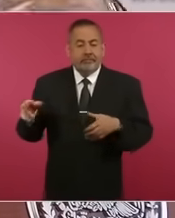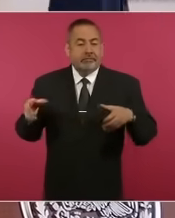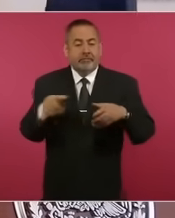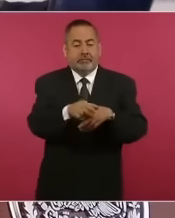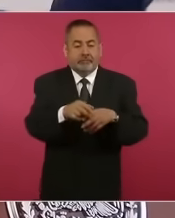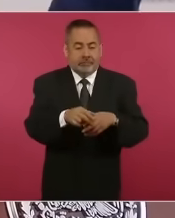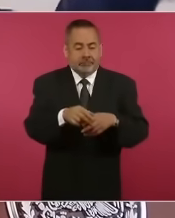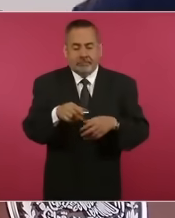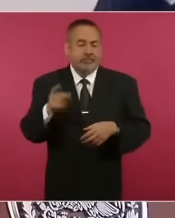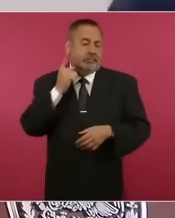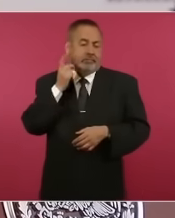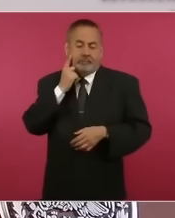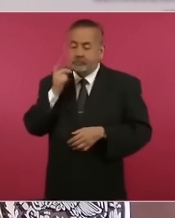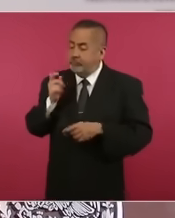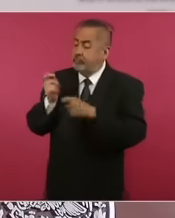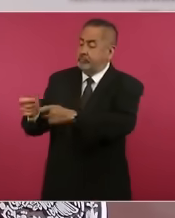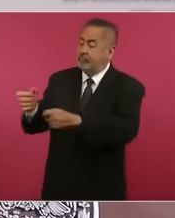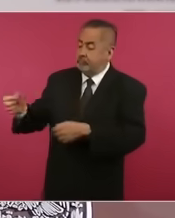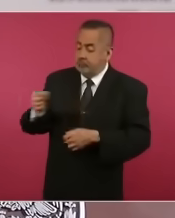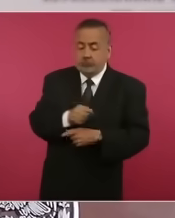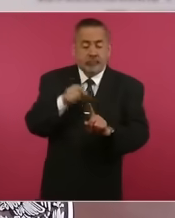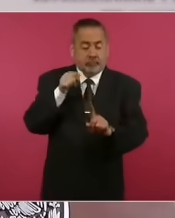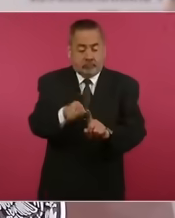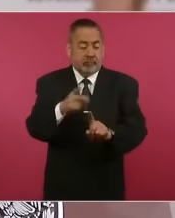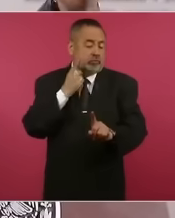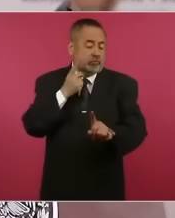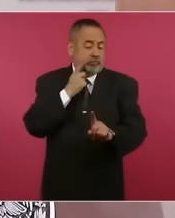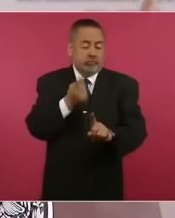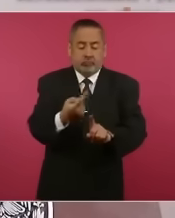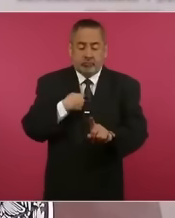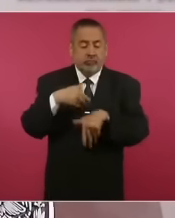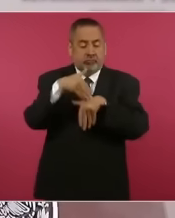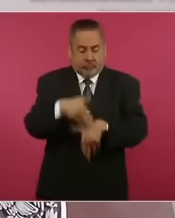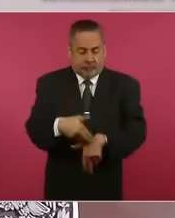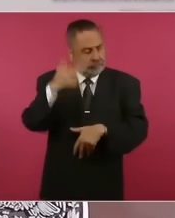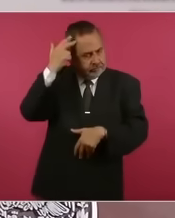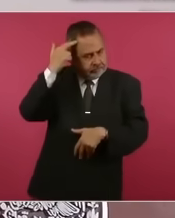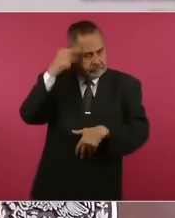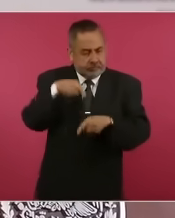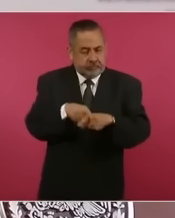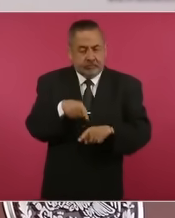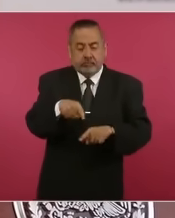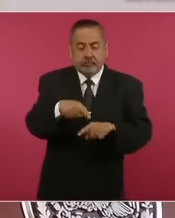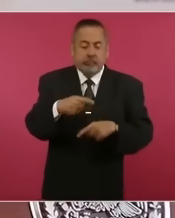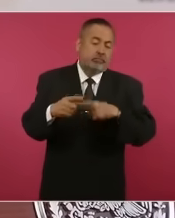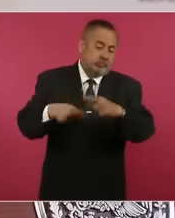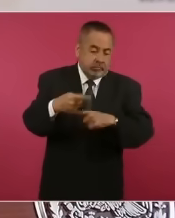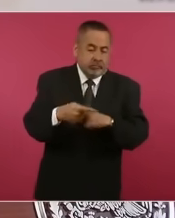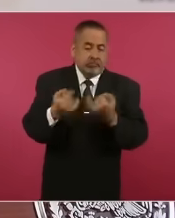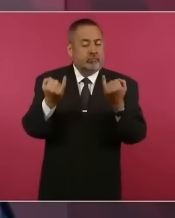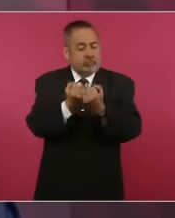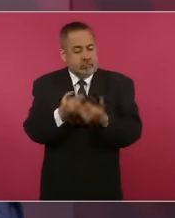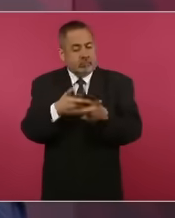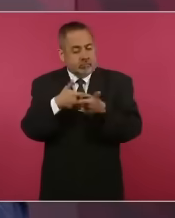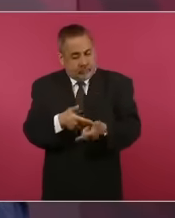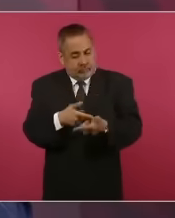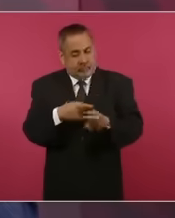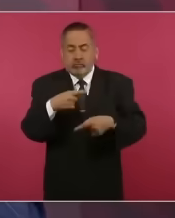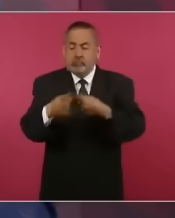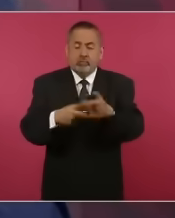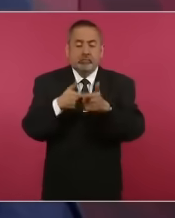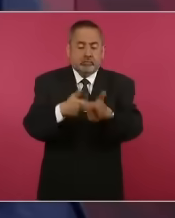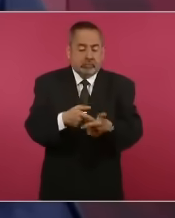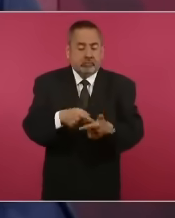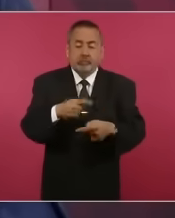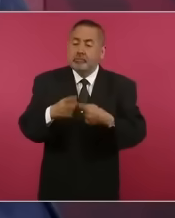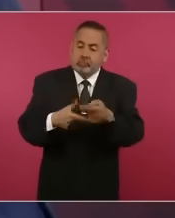se reelegían, no cambiaban y no pasaba nada. Y dice que luego lo pasan a